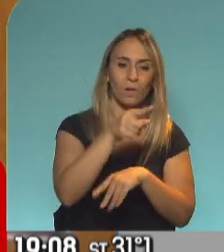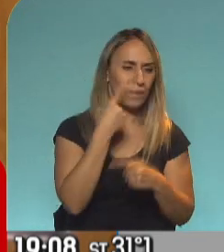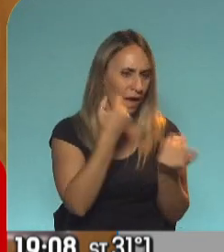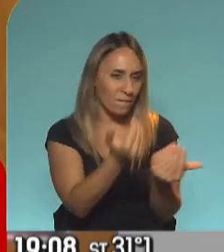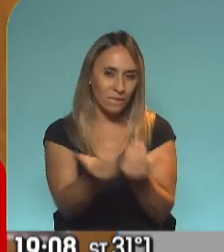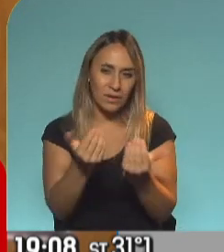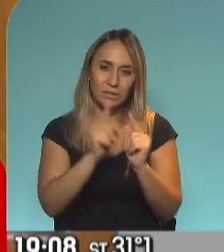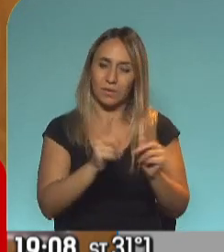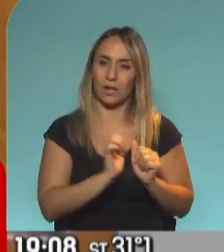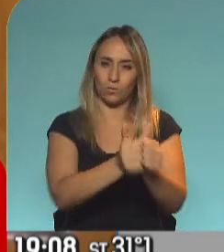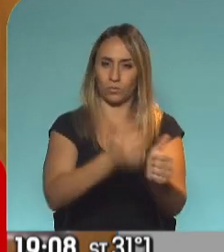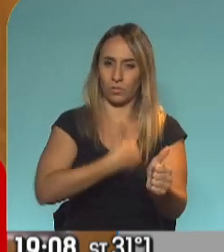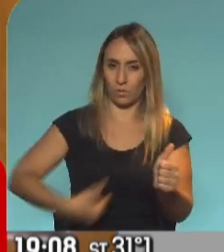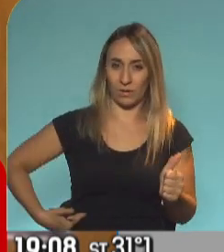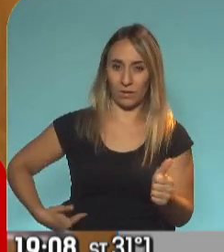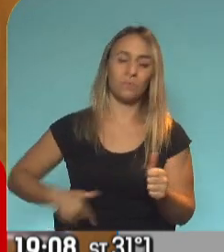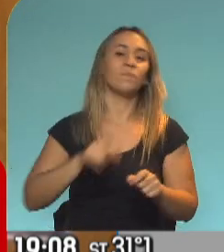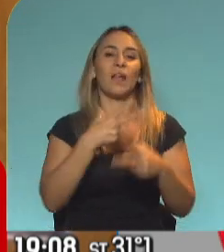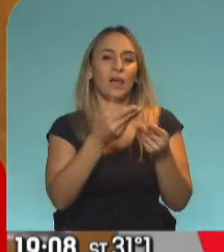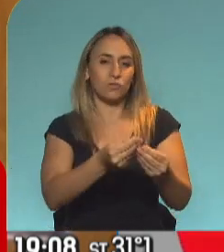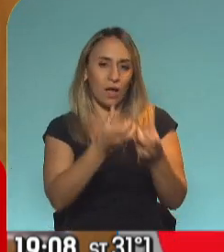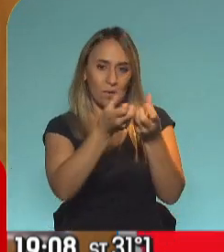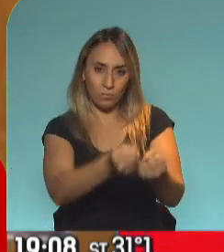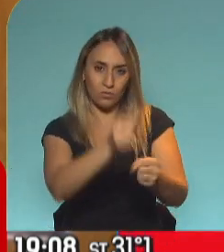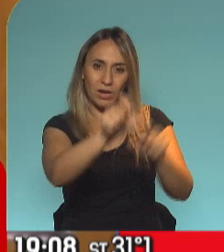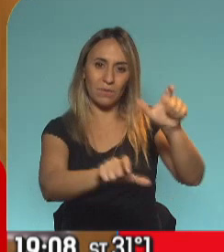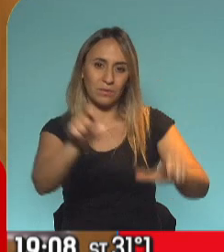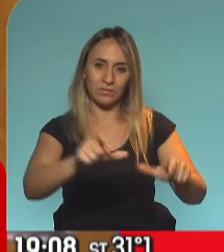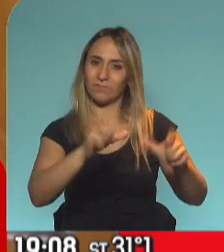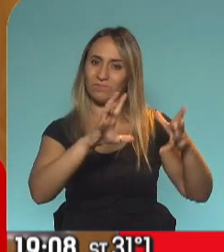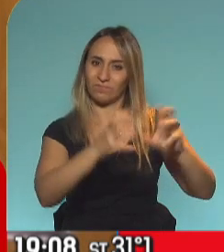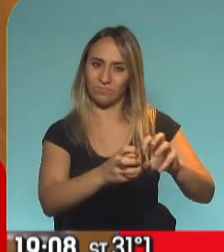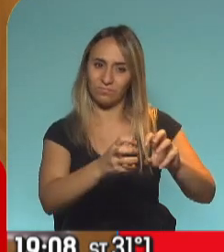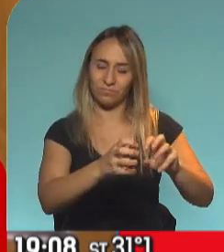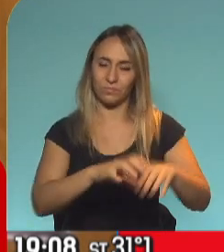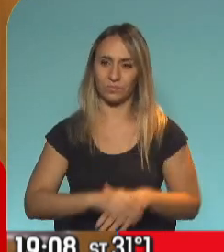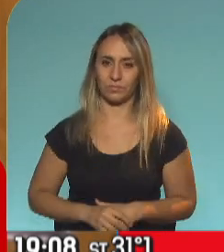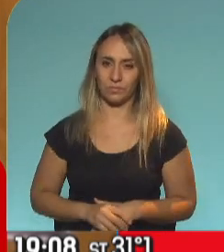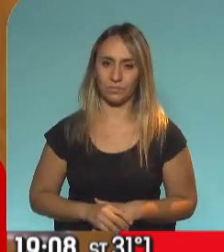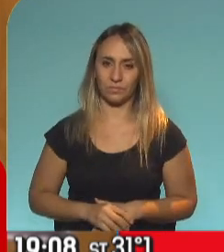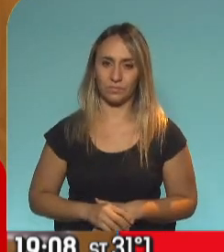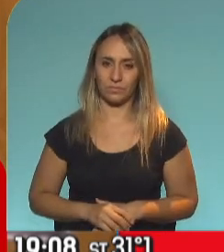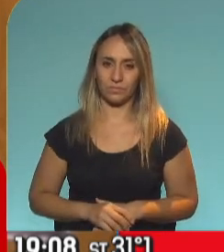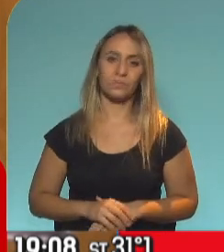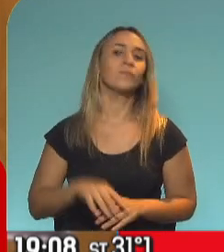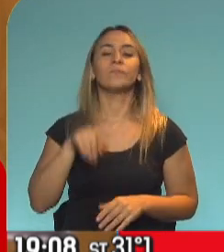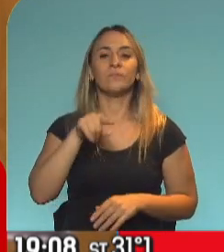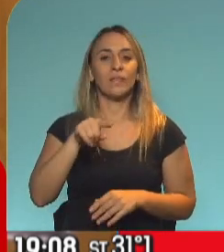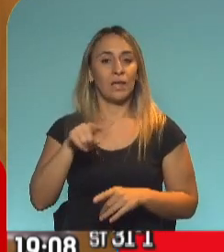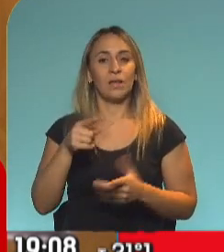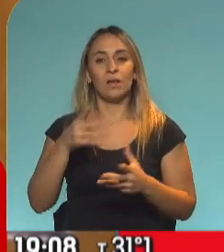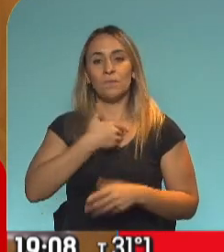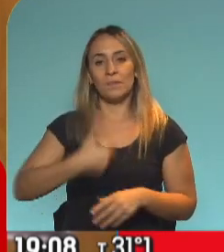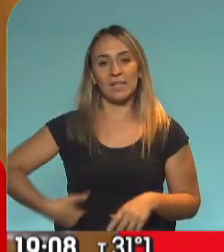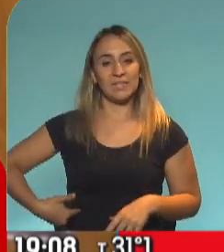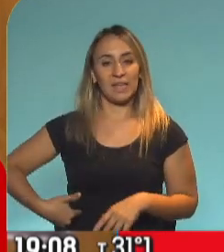los vecinos afectados, seguramente es lo que se está tomando como centralidad en la actividad del presidente de la Nación,